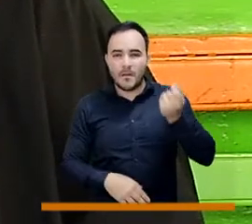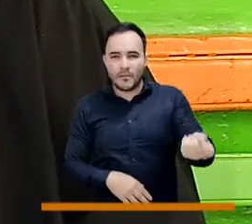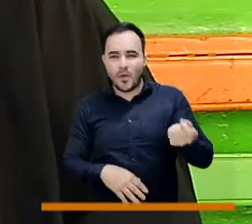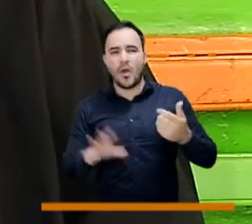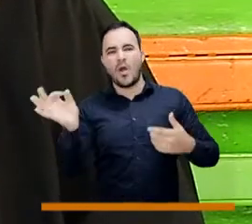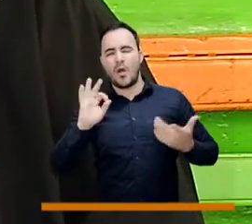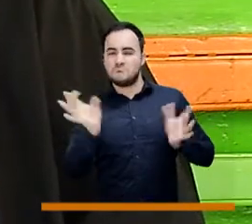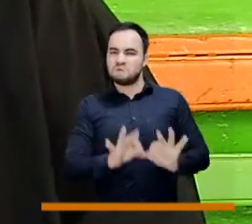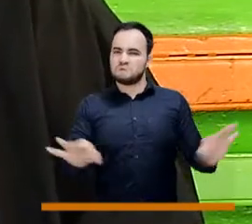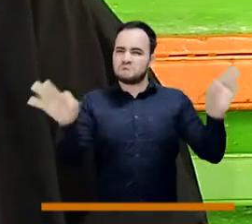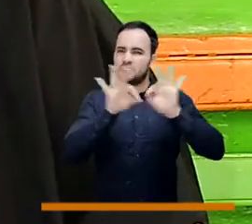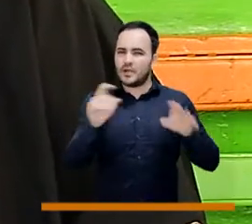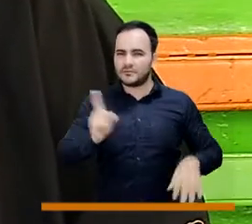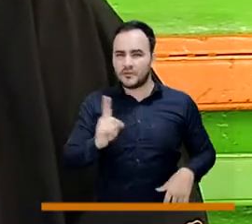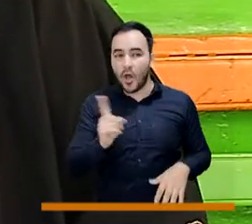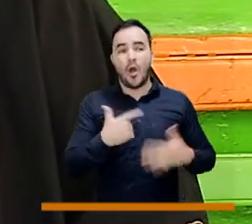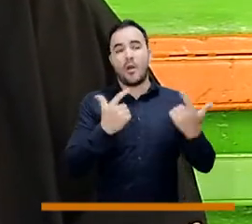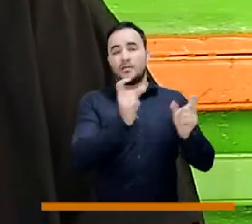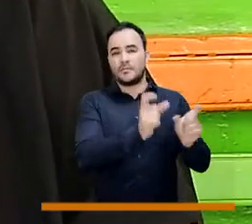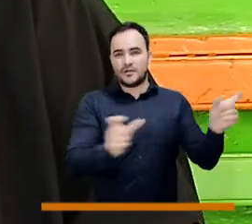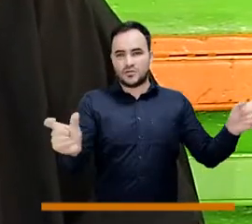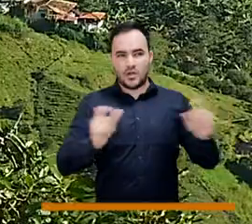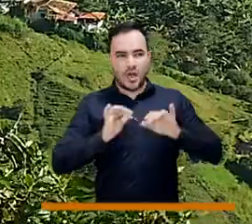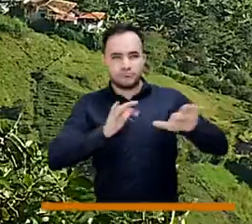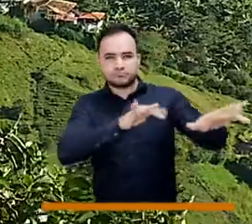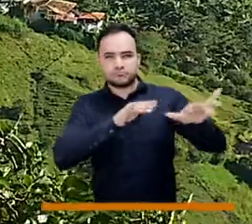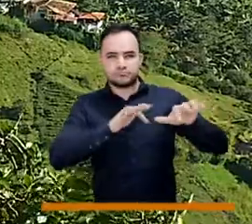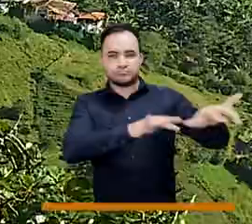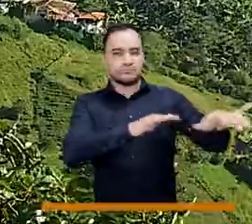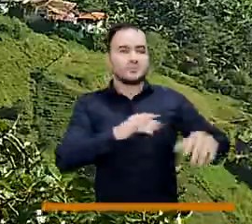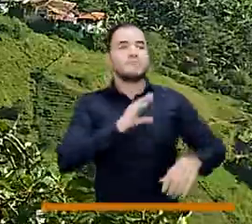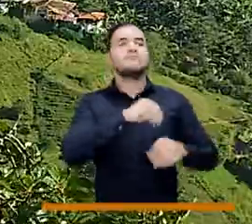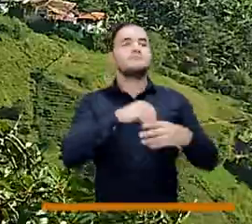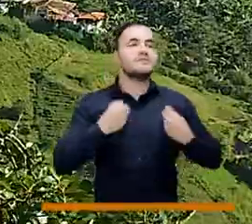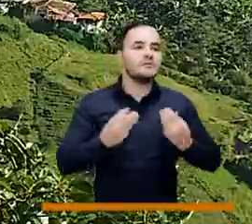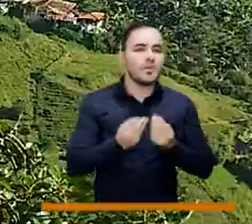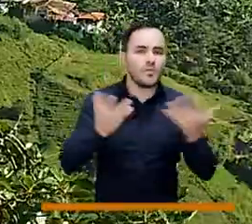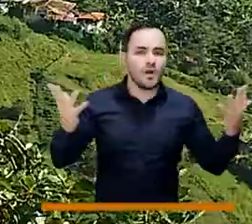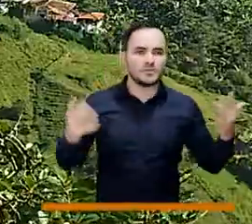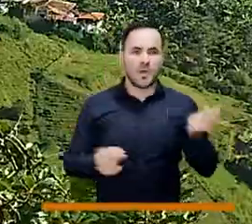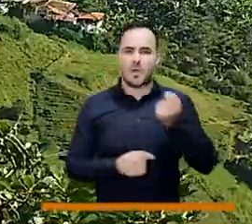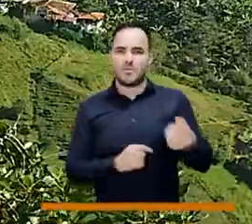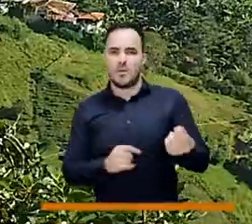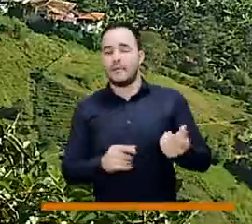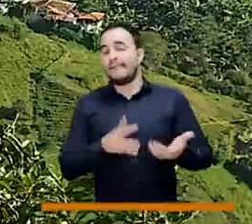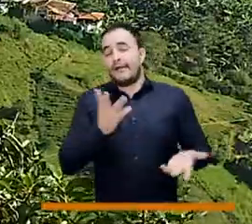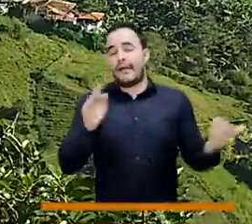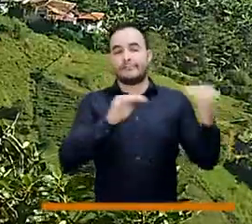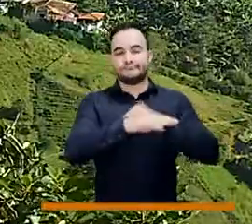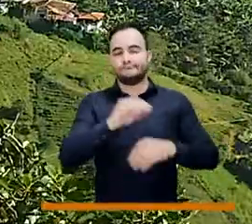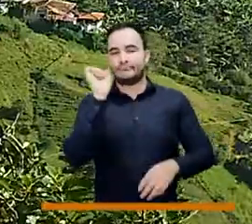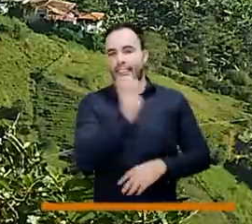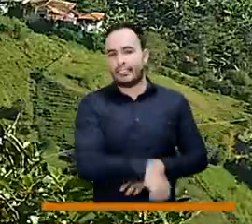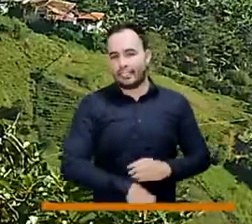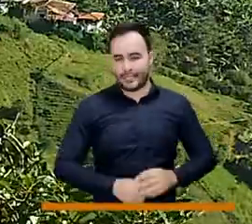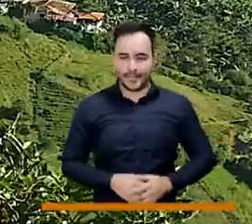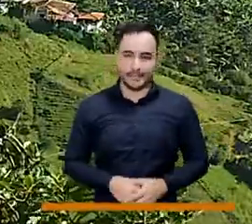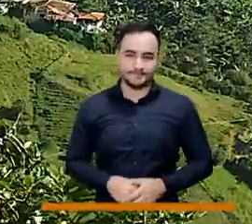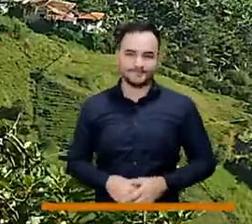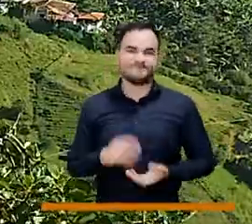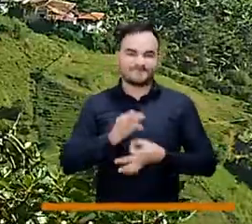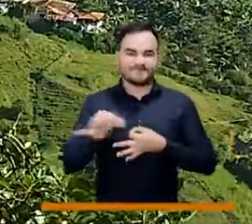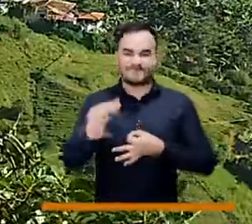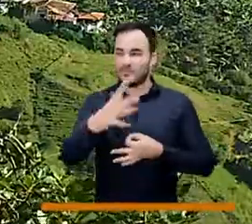cantidad de personas que están yendo a vivir a Santa Elena y a los corregimientos. Los